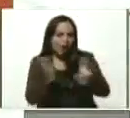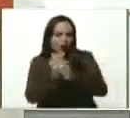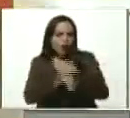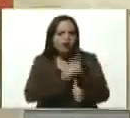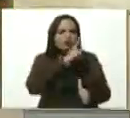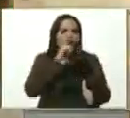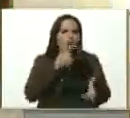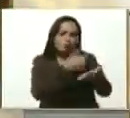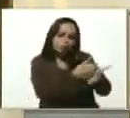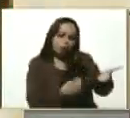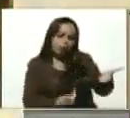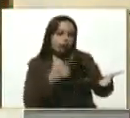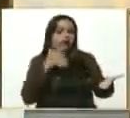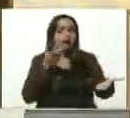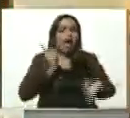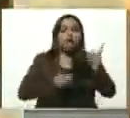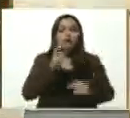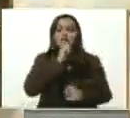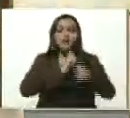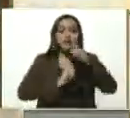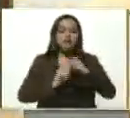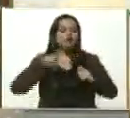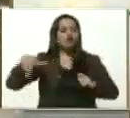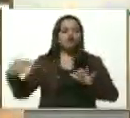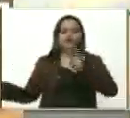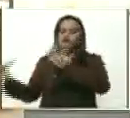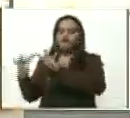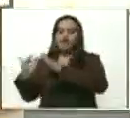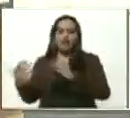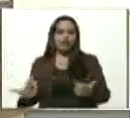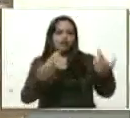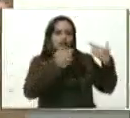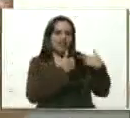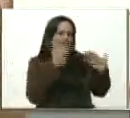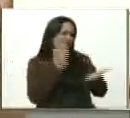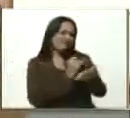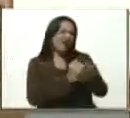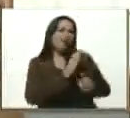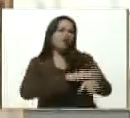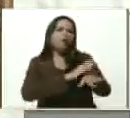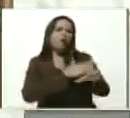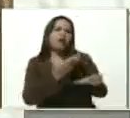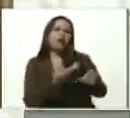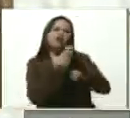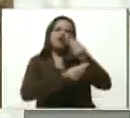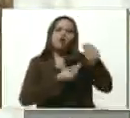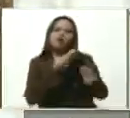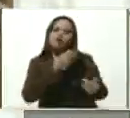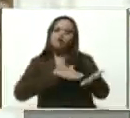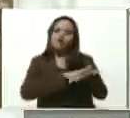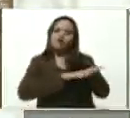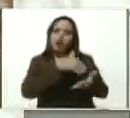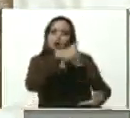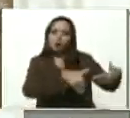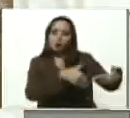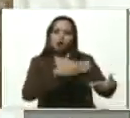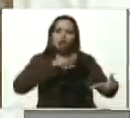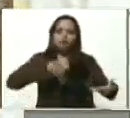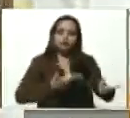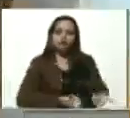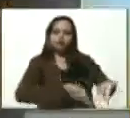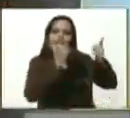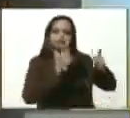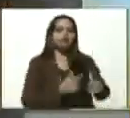tiene dificultad, todo eso, entonces ponerla en contacto con las autoridades para ver entonces cómo puede ejercer el derecho al voto.